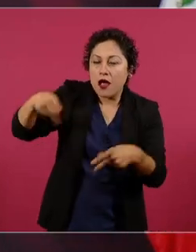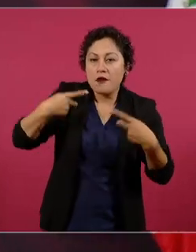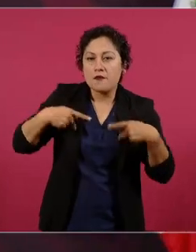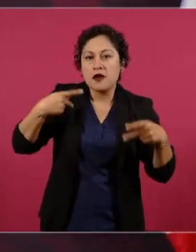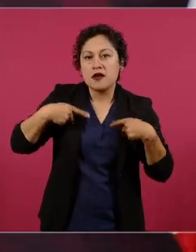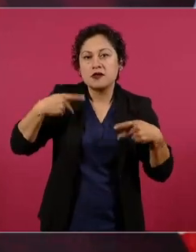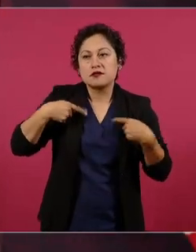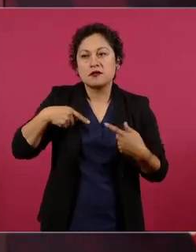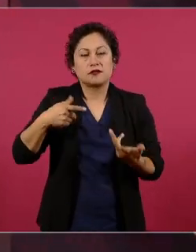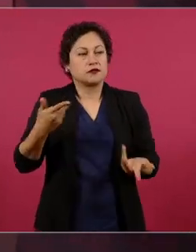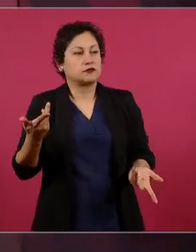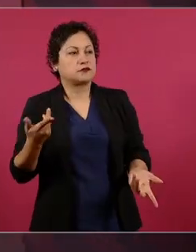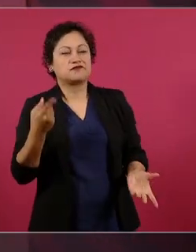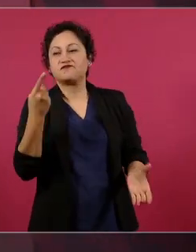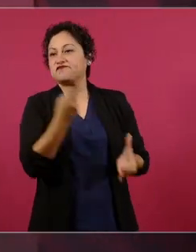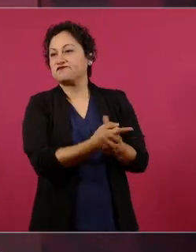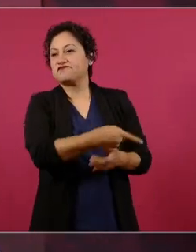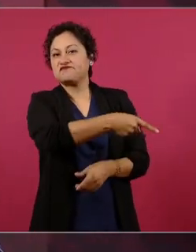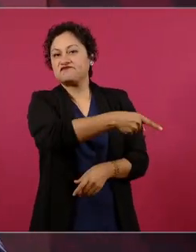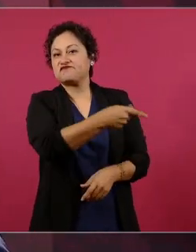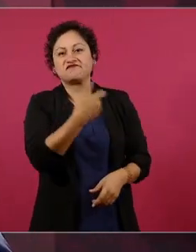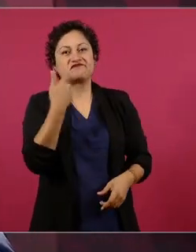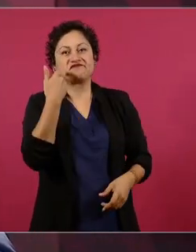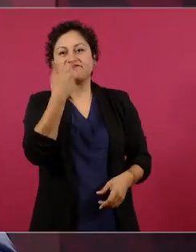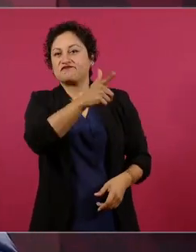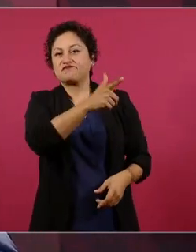toma tu champotón.